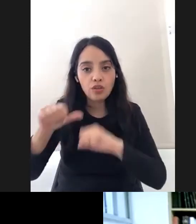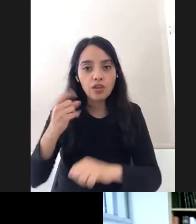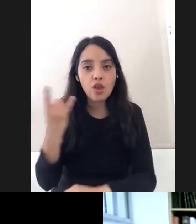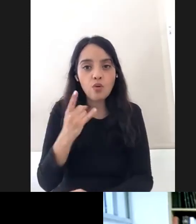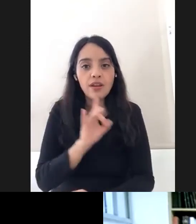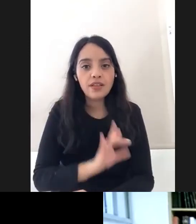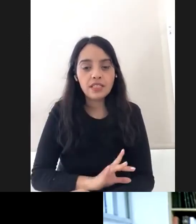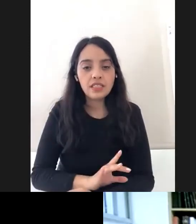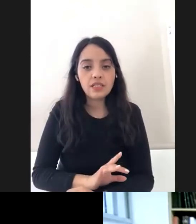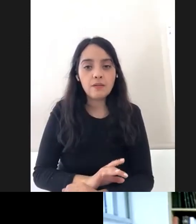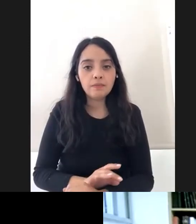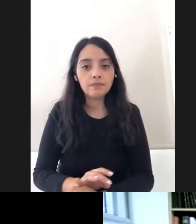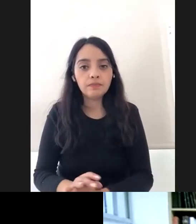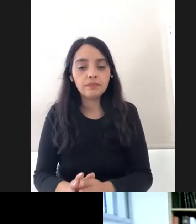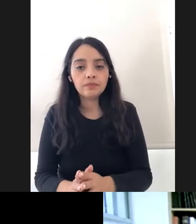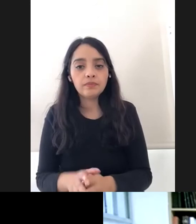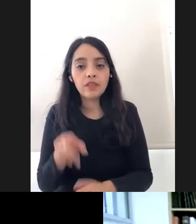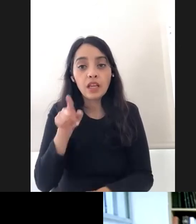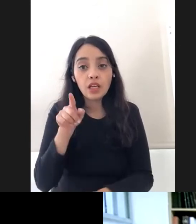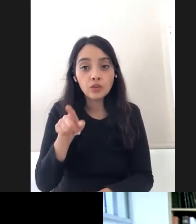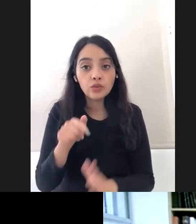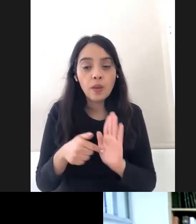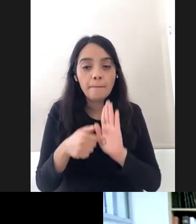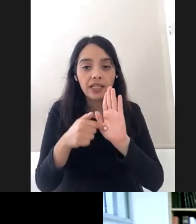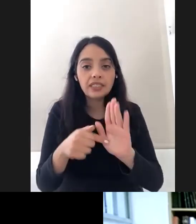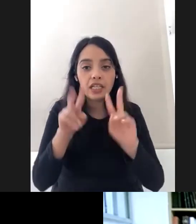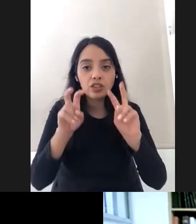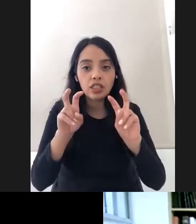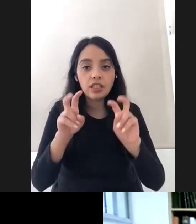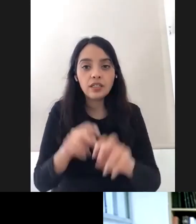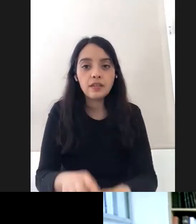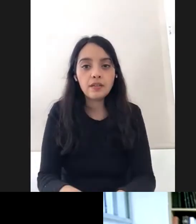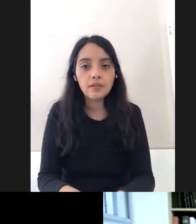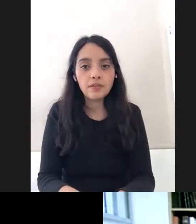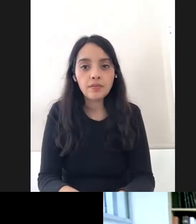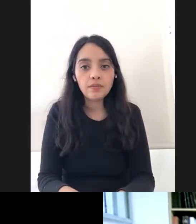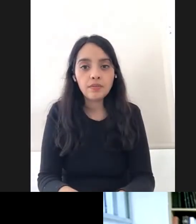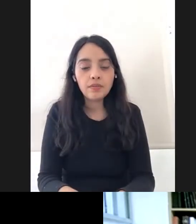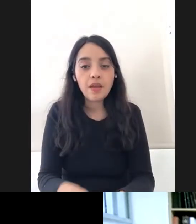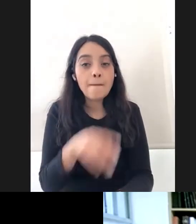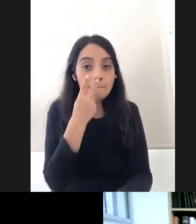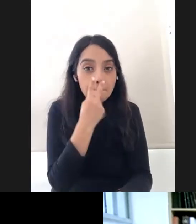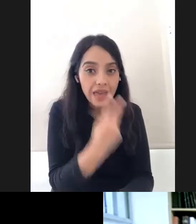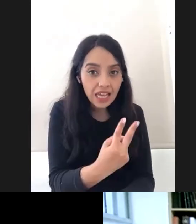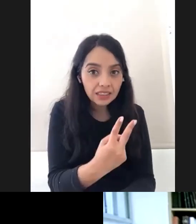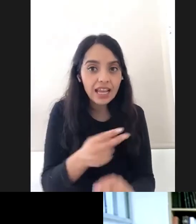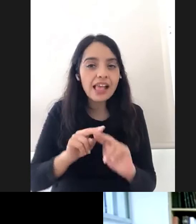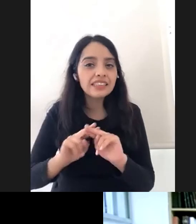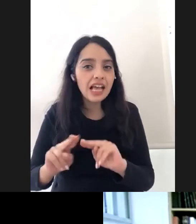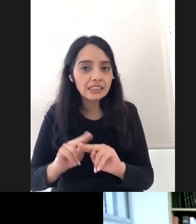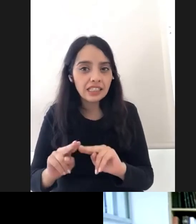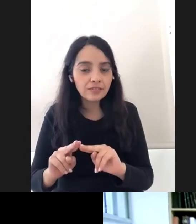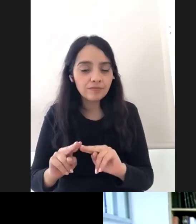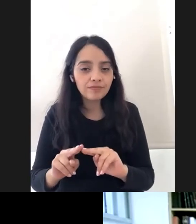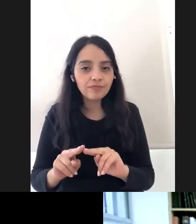Chile. Su presentación se titula Ver es hacer, contribuciones motoras a